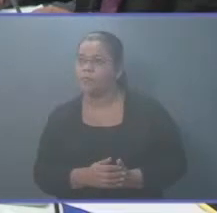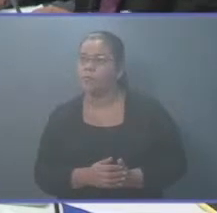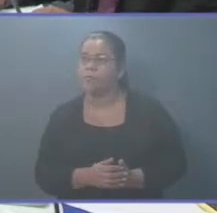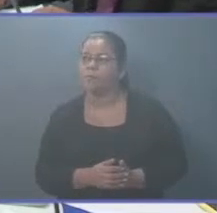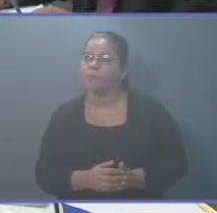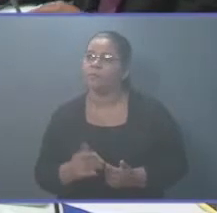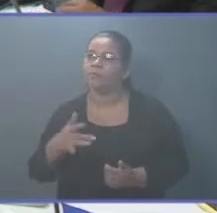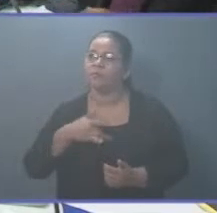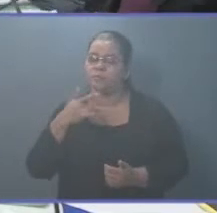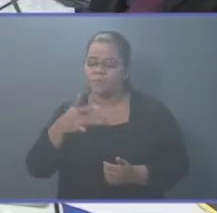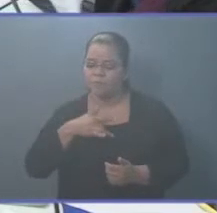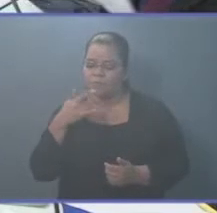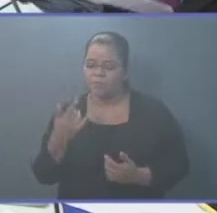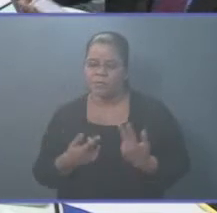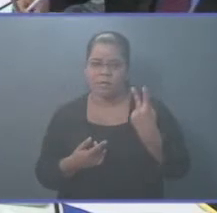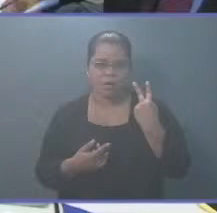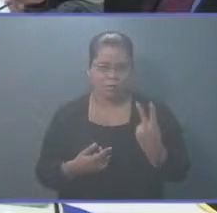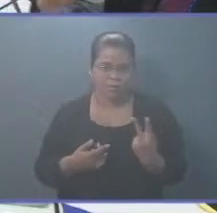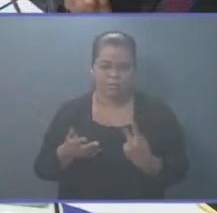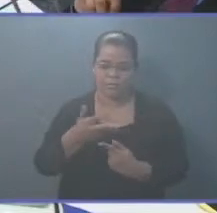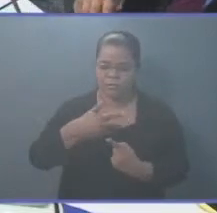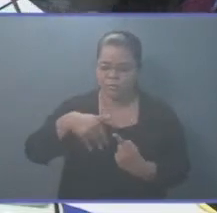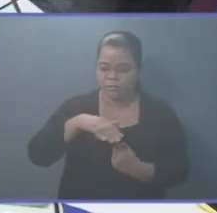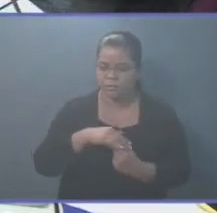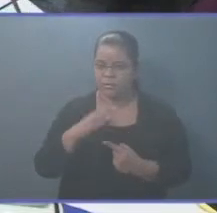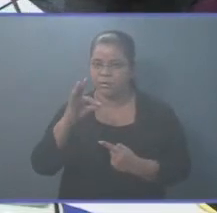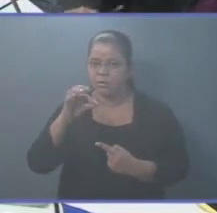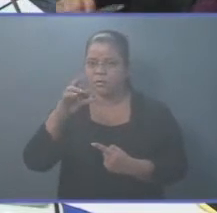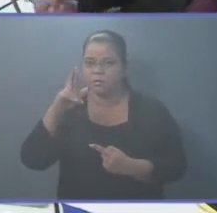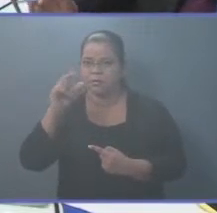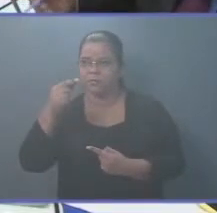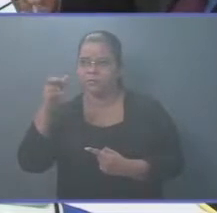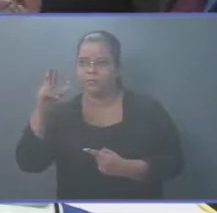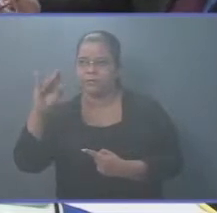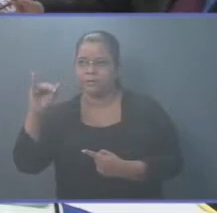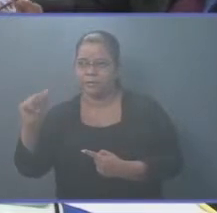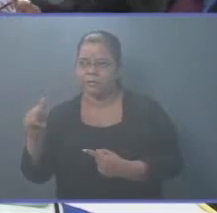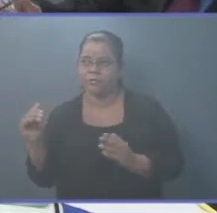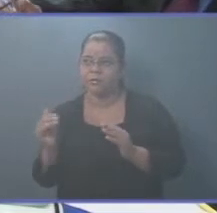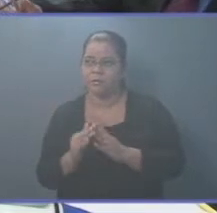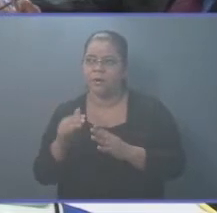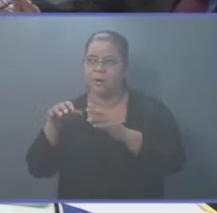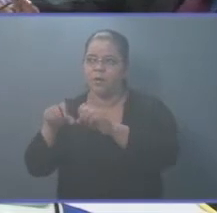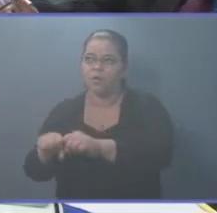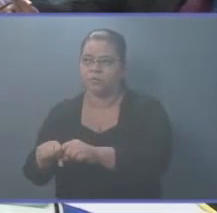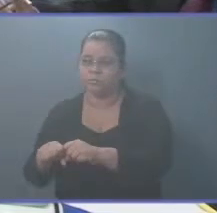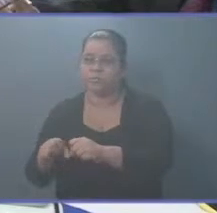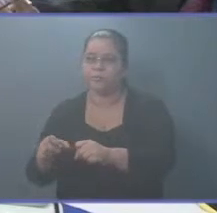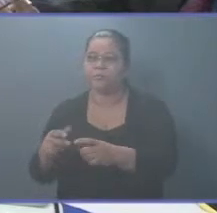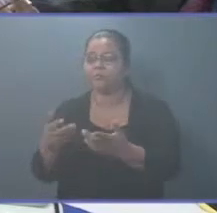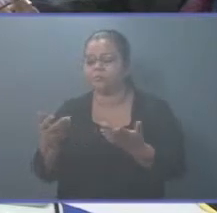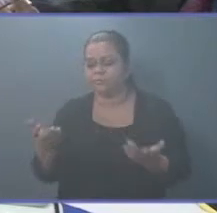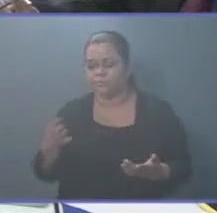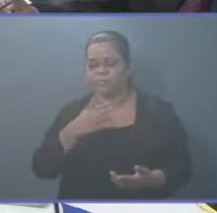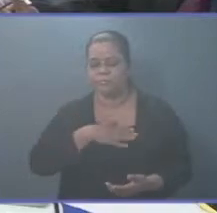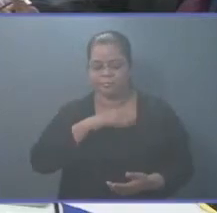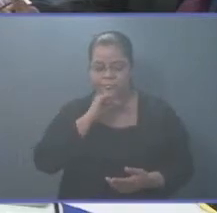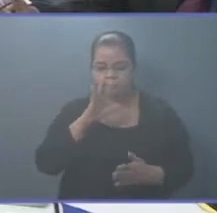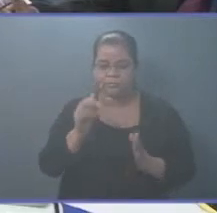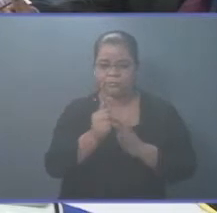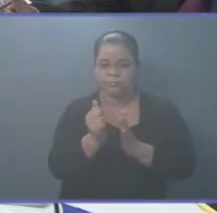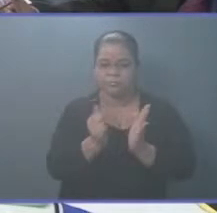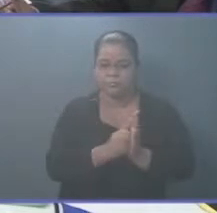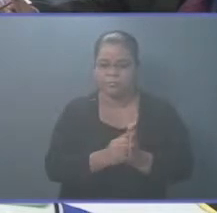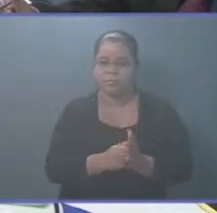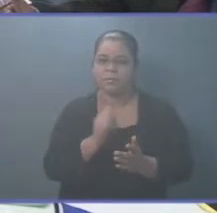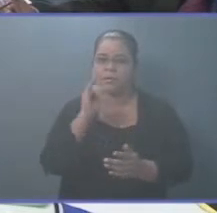siento que estamos mezclando dos estadios, lo que es la flagrancia con lo que es la incautación y secuestro. Yo aquí me refiero en este artículo